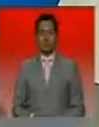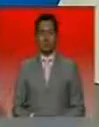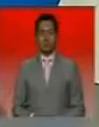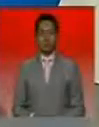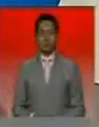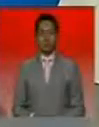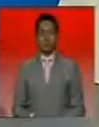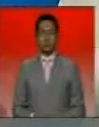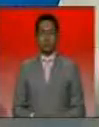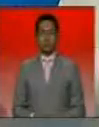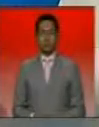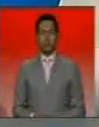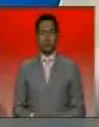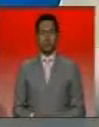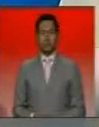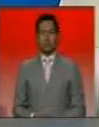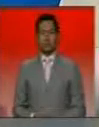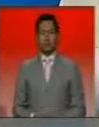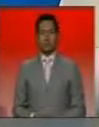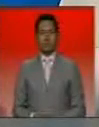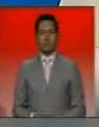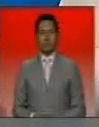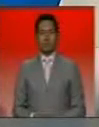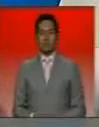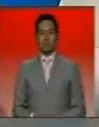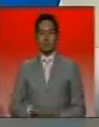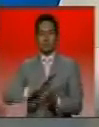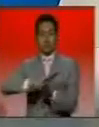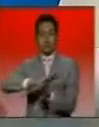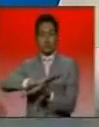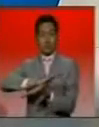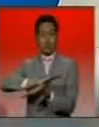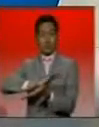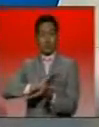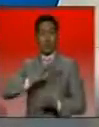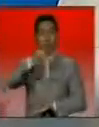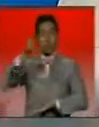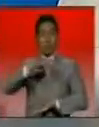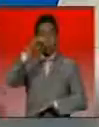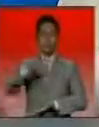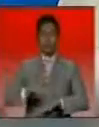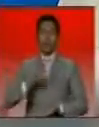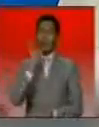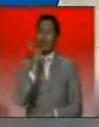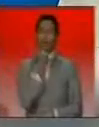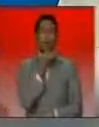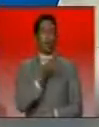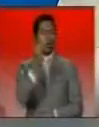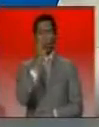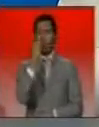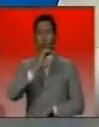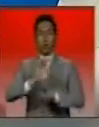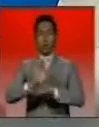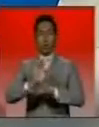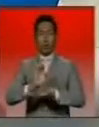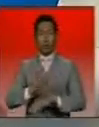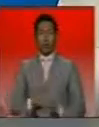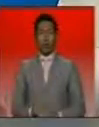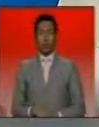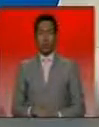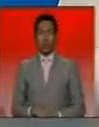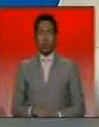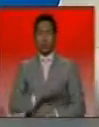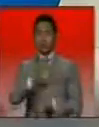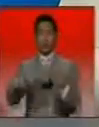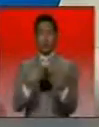Hasta llego hasta aquí. El queso manaba es una de las delicias de la gastronomía ecuatoriana, muy apetecida en